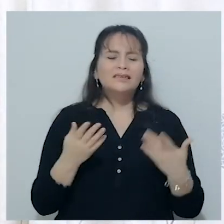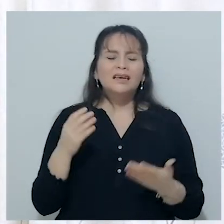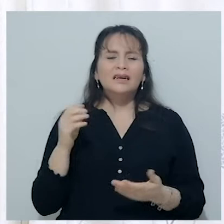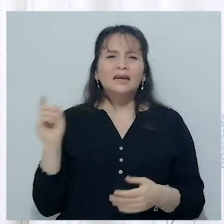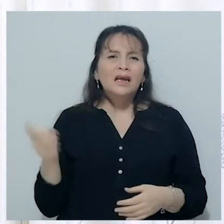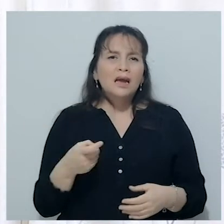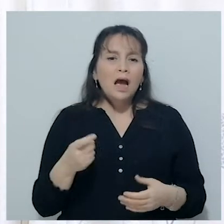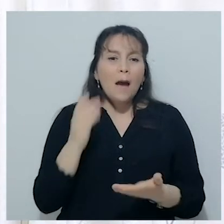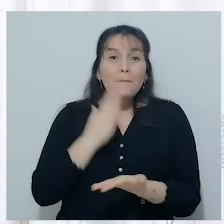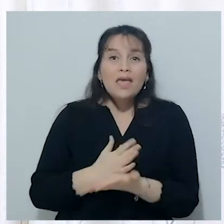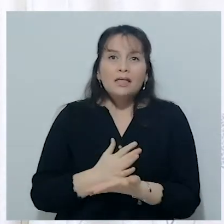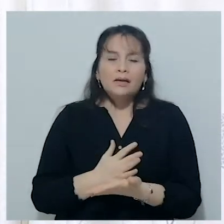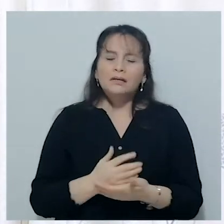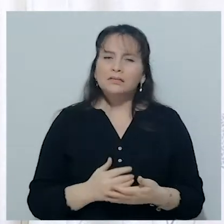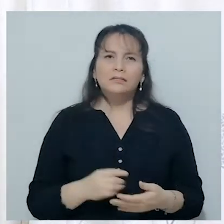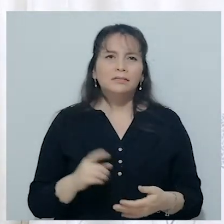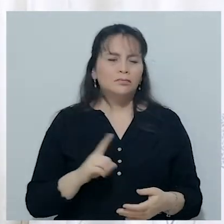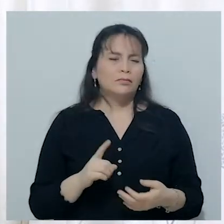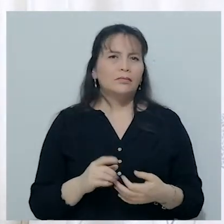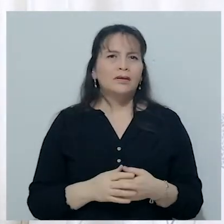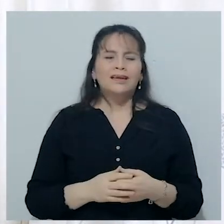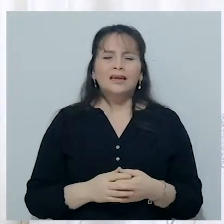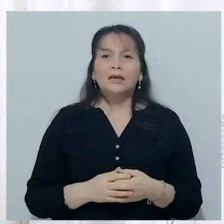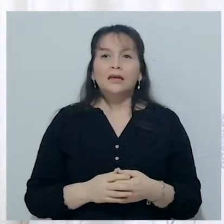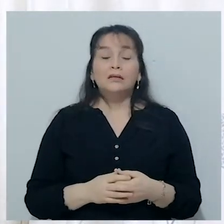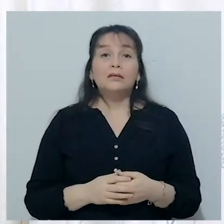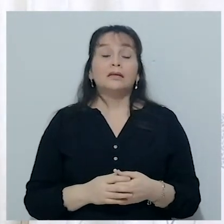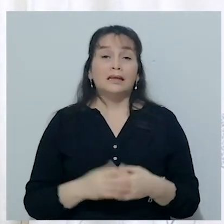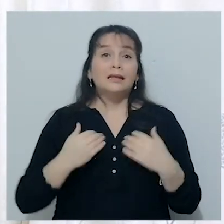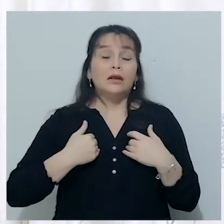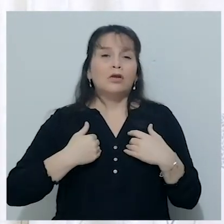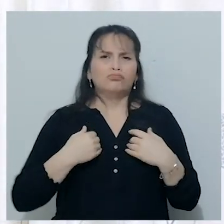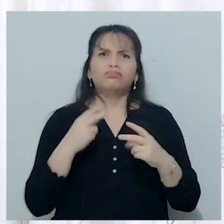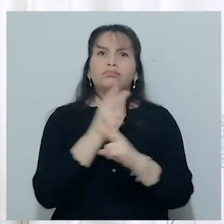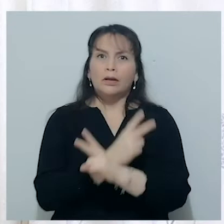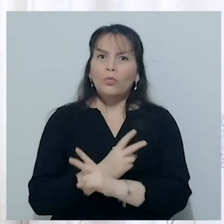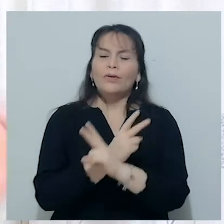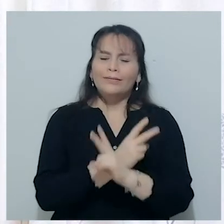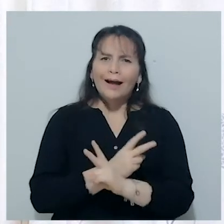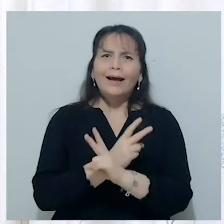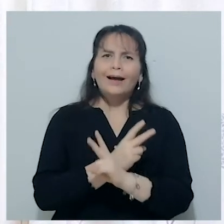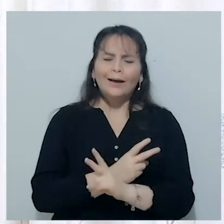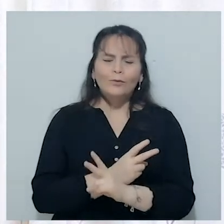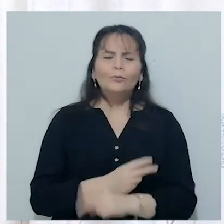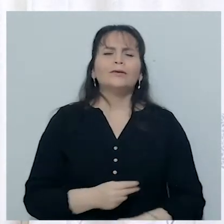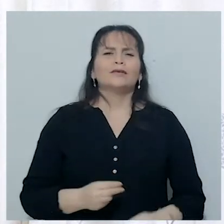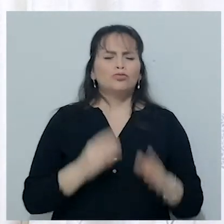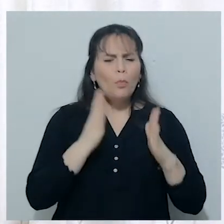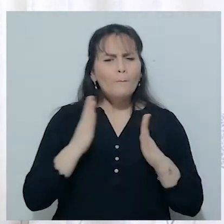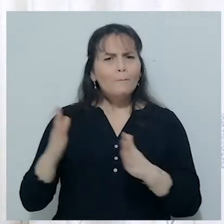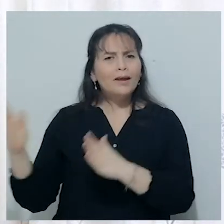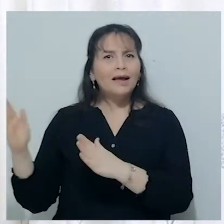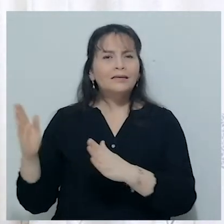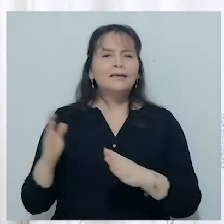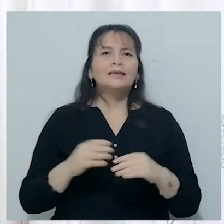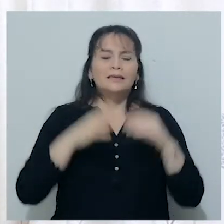en el hogar no tiene que ser a medias, porque no prosperará, ni tampoco con pasividad y menos con el descuido.